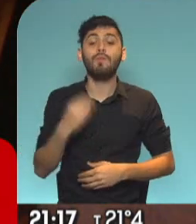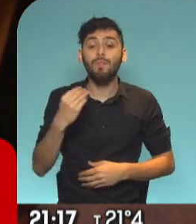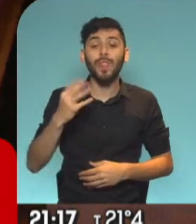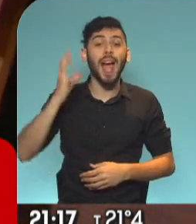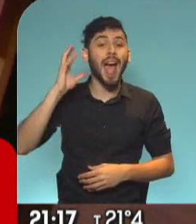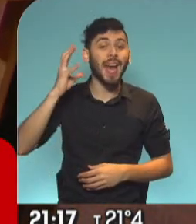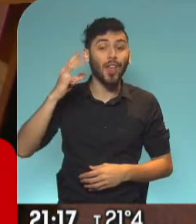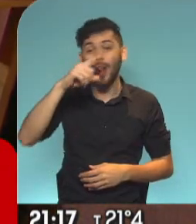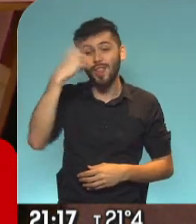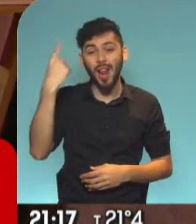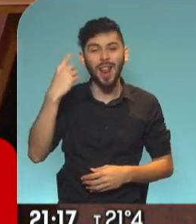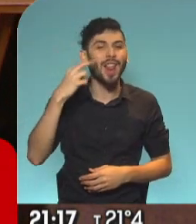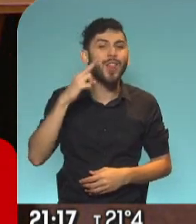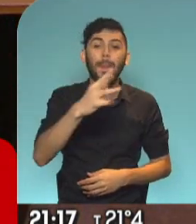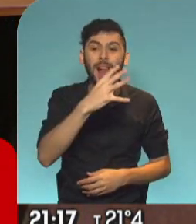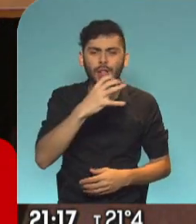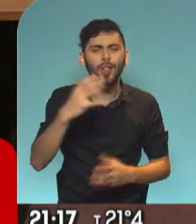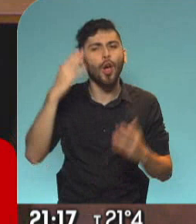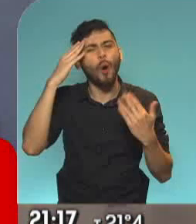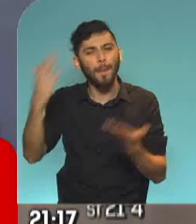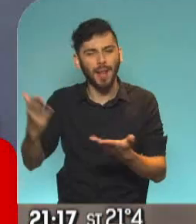en 2014 ha sido homenajeado Quino.